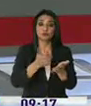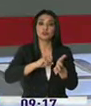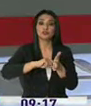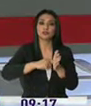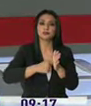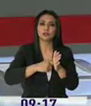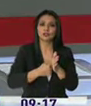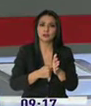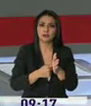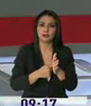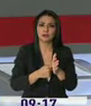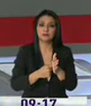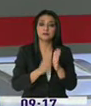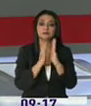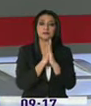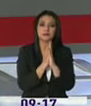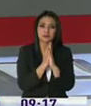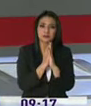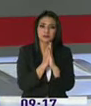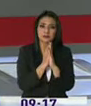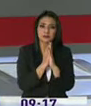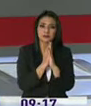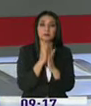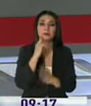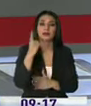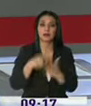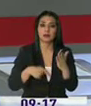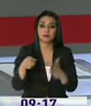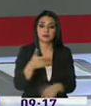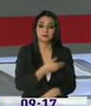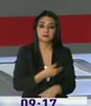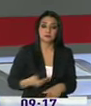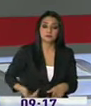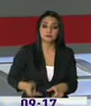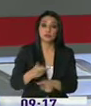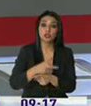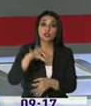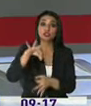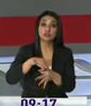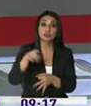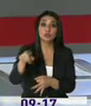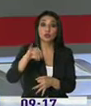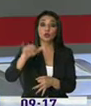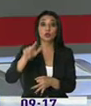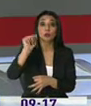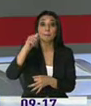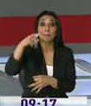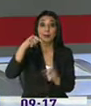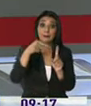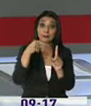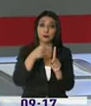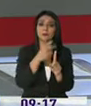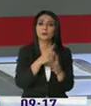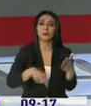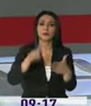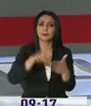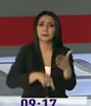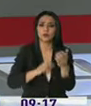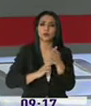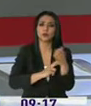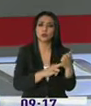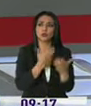Contraloría General del Estado una solicitud para que se le prohíba al presidente del Consejo Nacional Electoral, Juan Pablo Pozzo, manejar